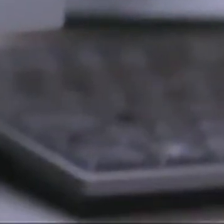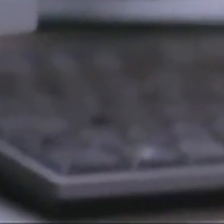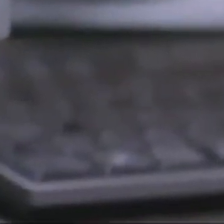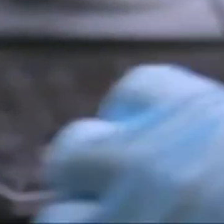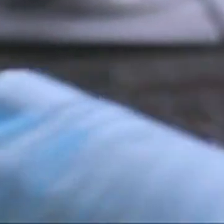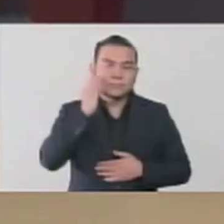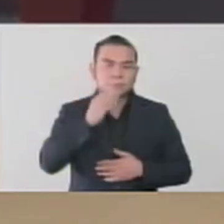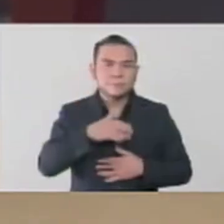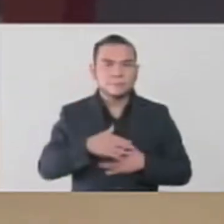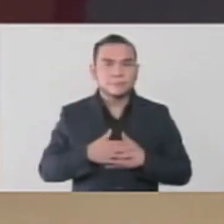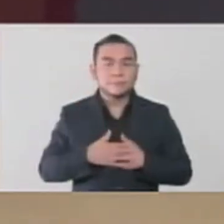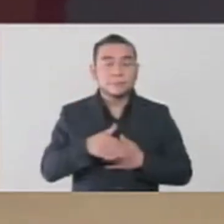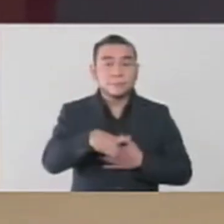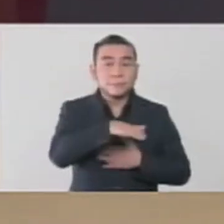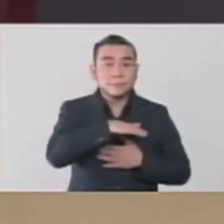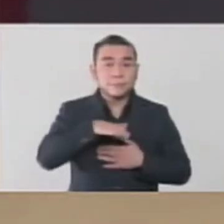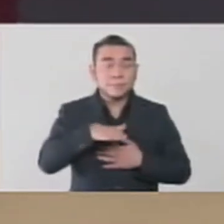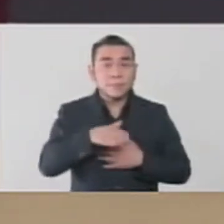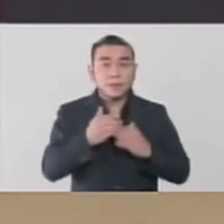noticias